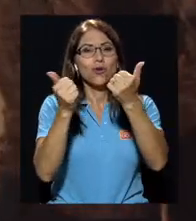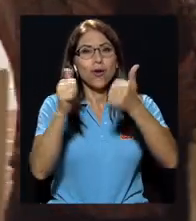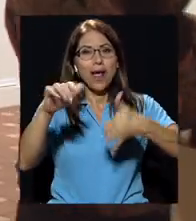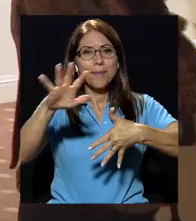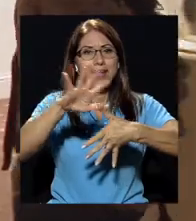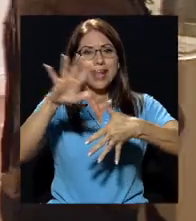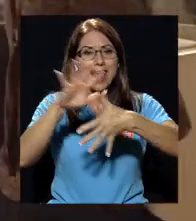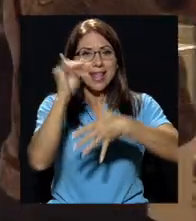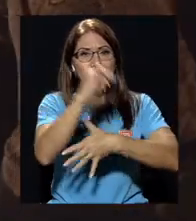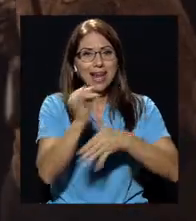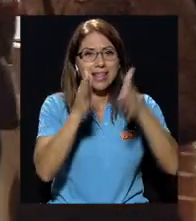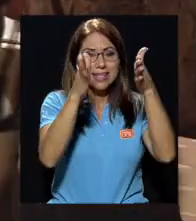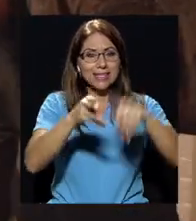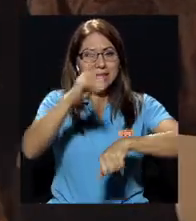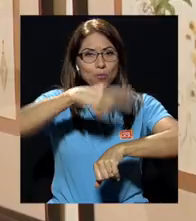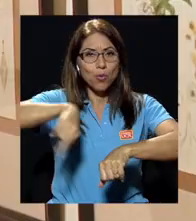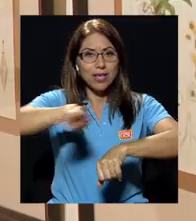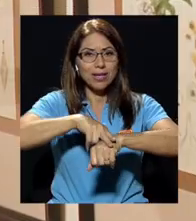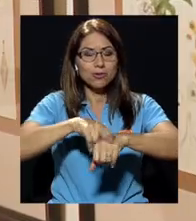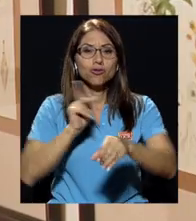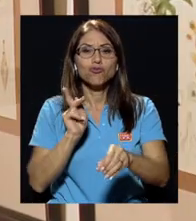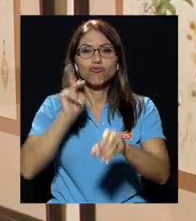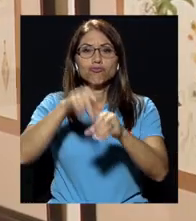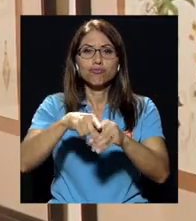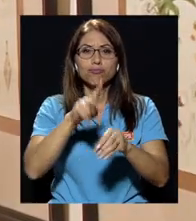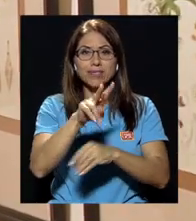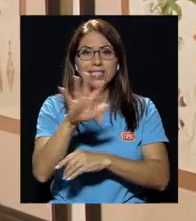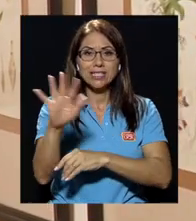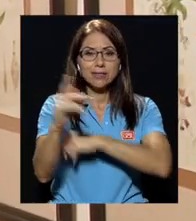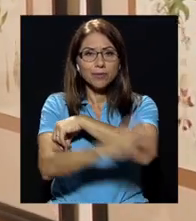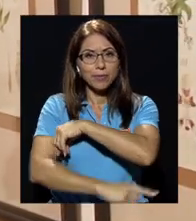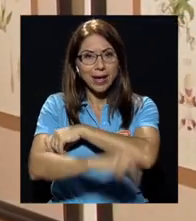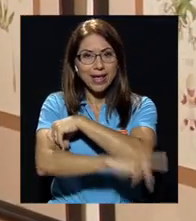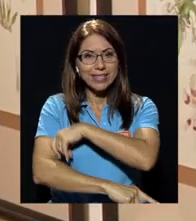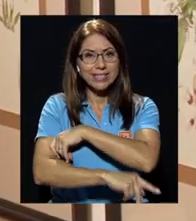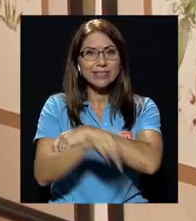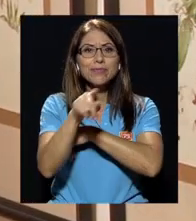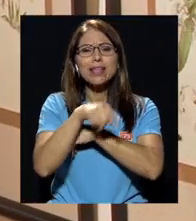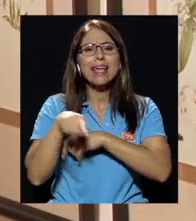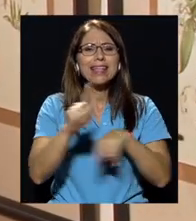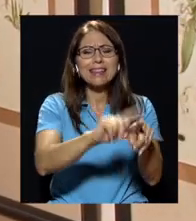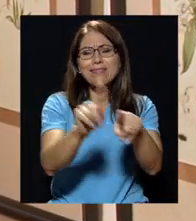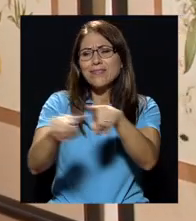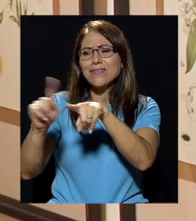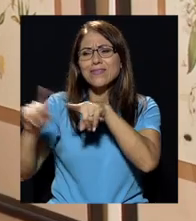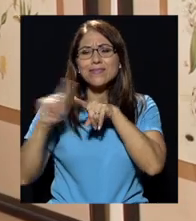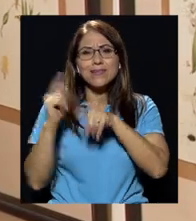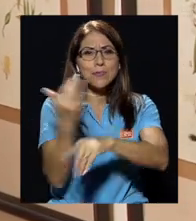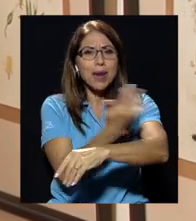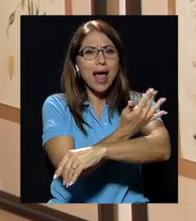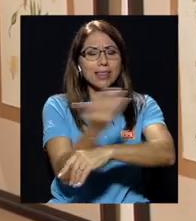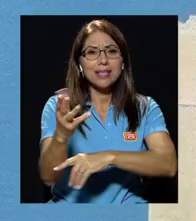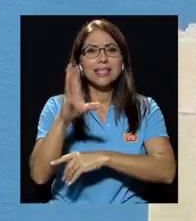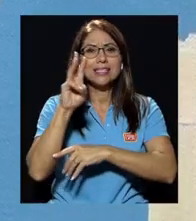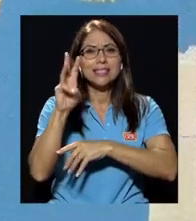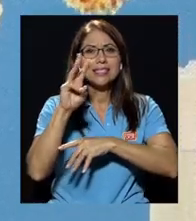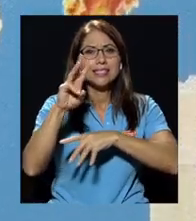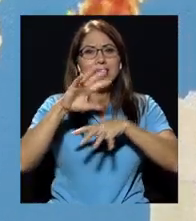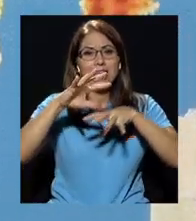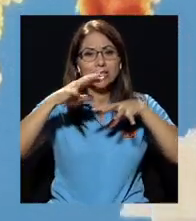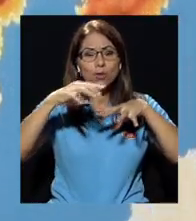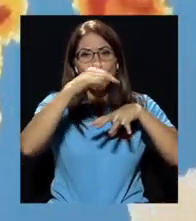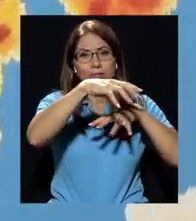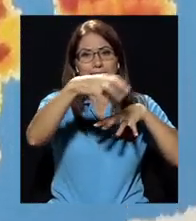Botánicos, en la que participan 25 países y que reúne plantas de 6 continentes, con el objetivo de destacar